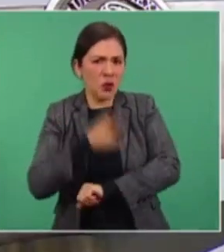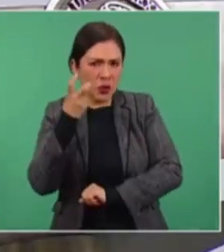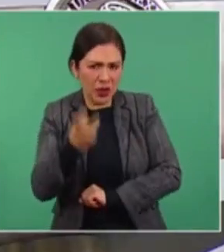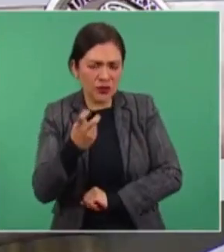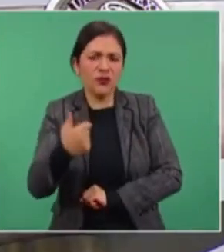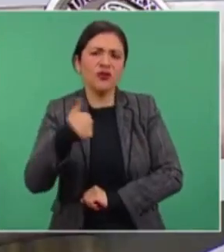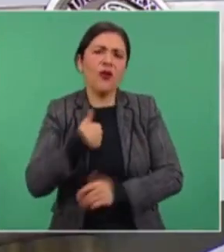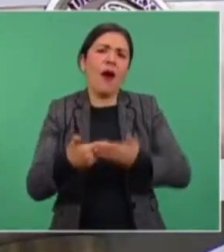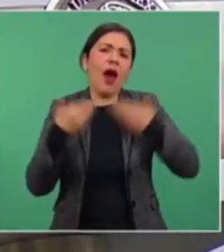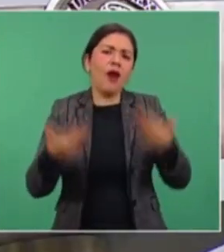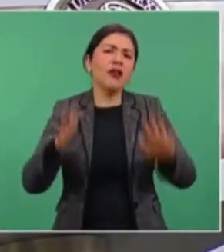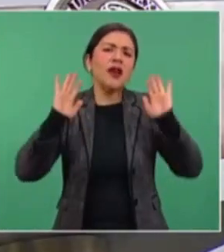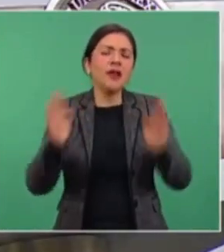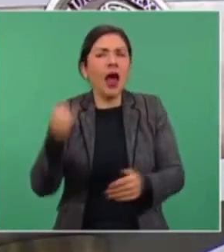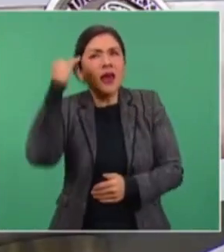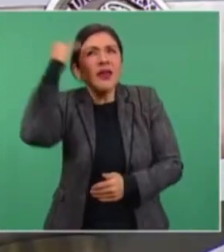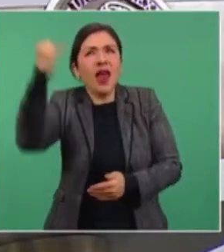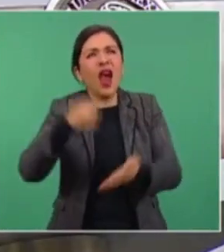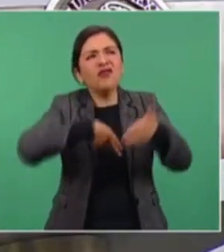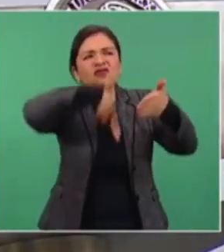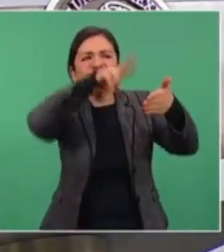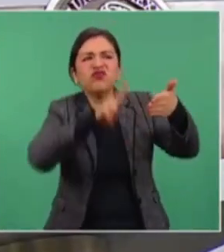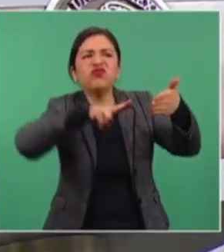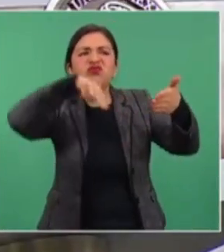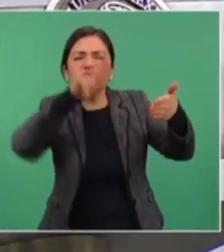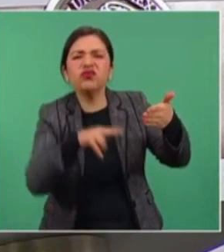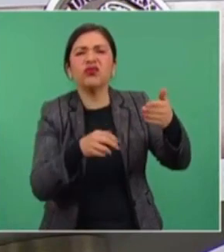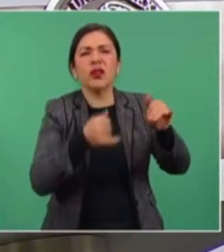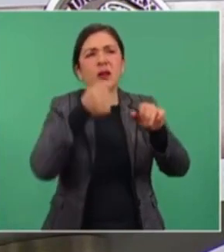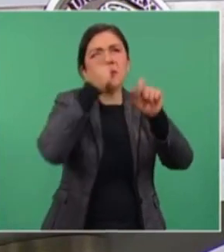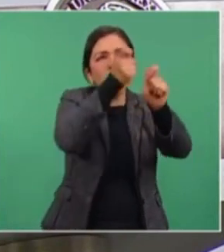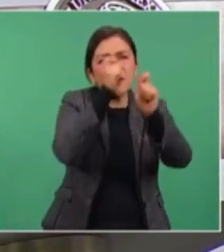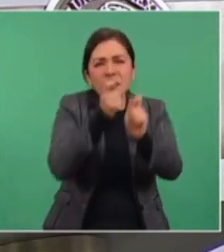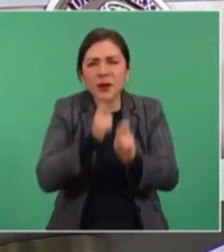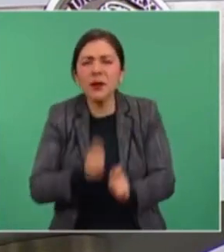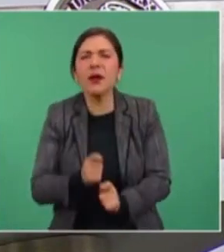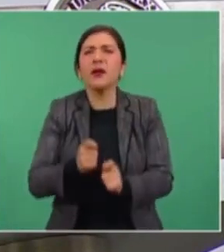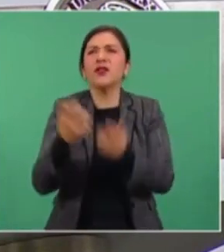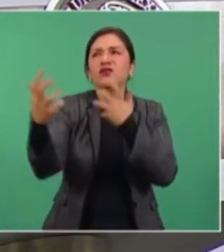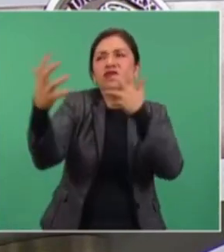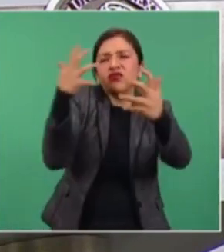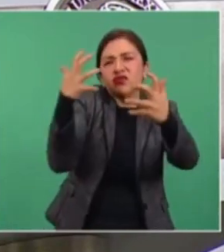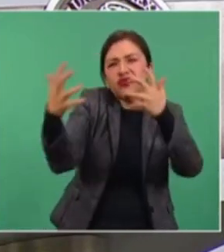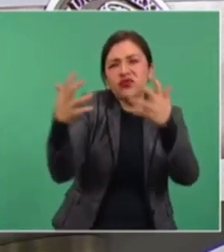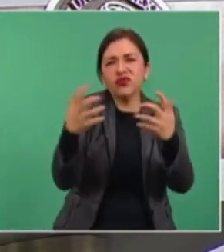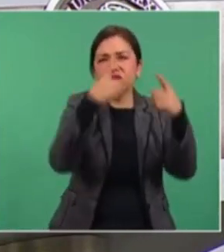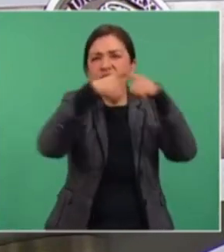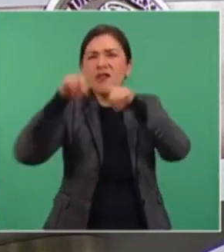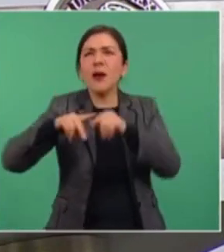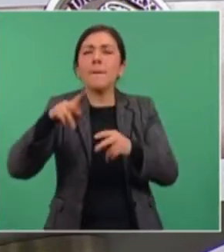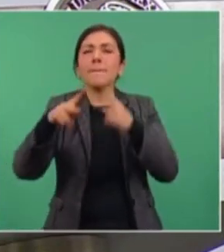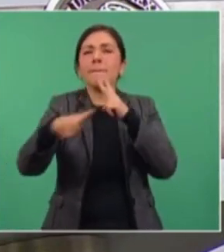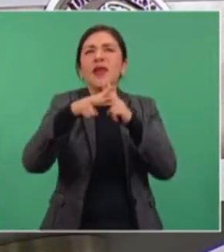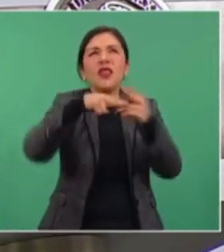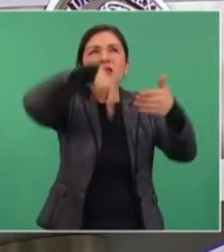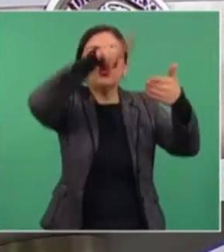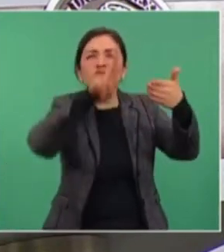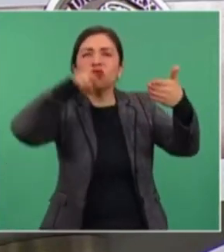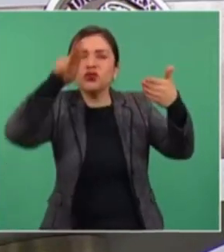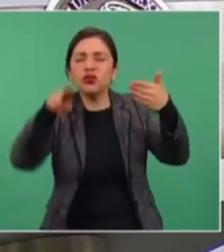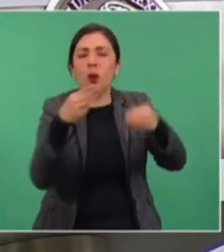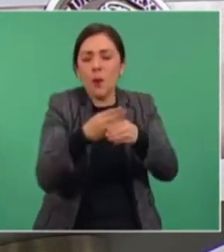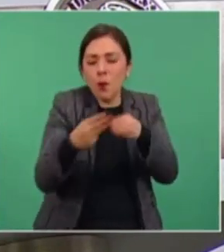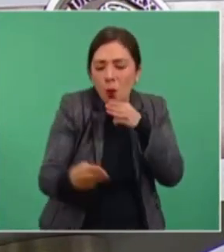diseñado pinturas, esculturas, relieves, vitrales, mosaicos, mobiliario,